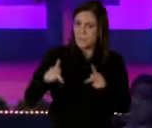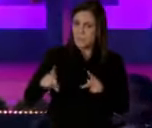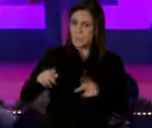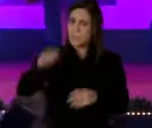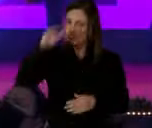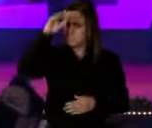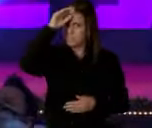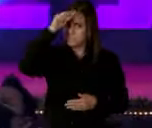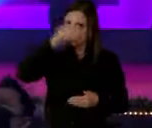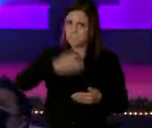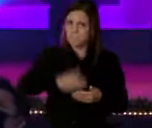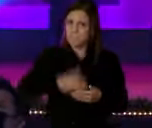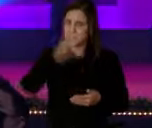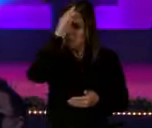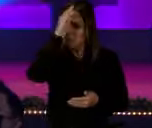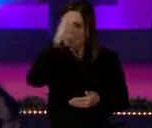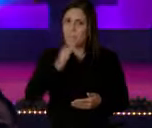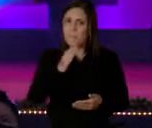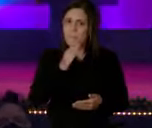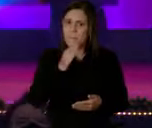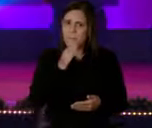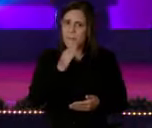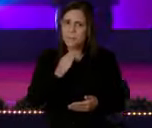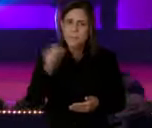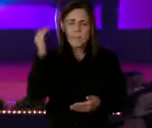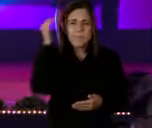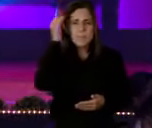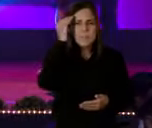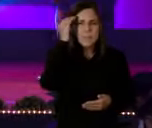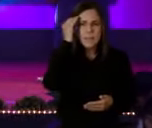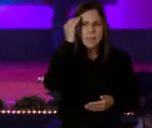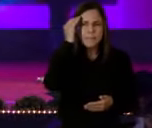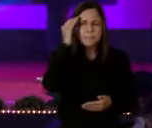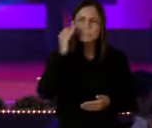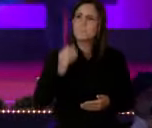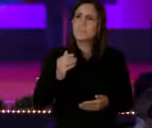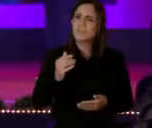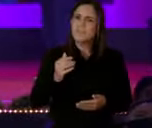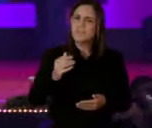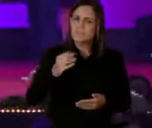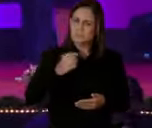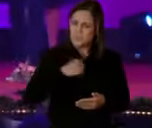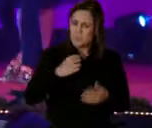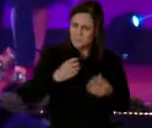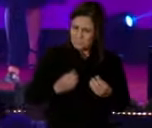alguien que se ha constituido enemigo, transgresor de leyes?